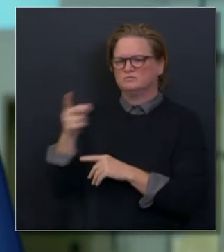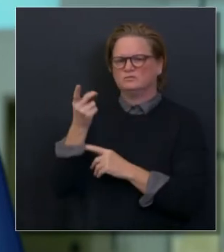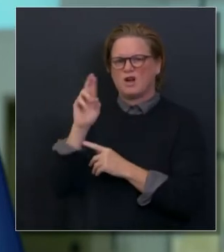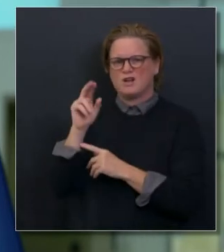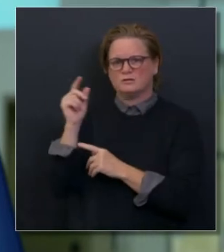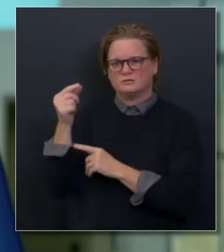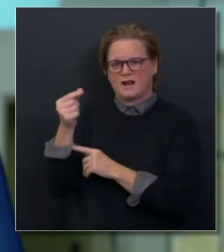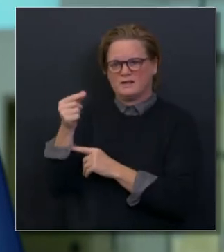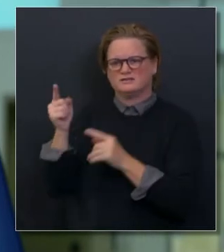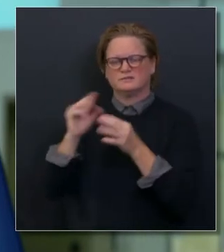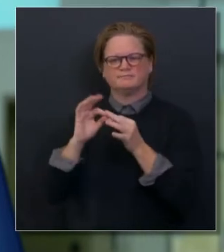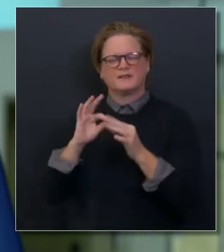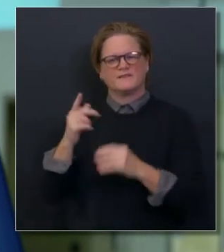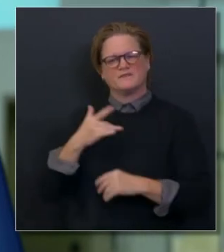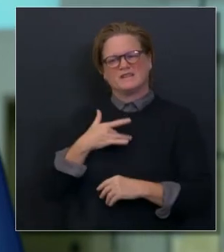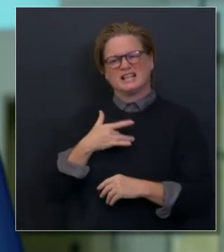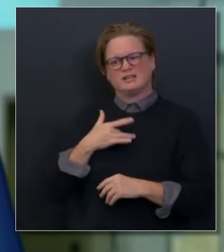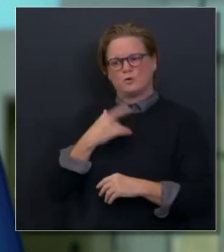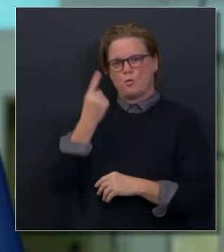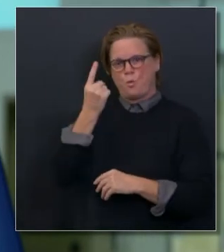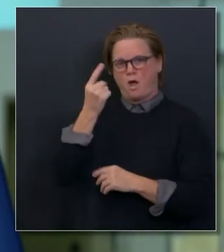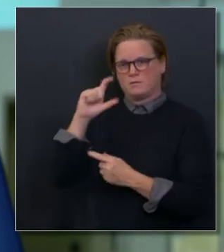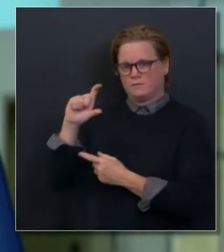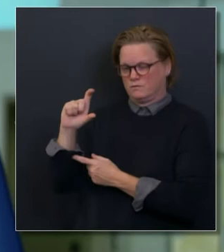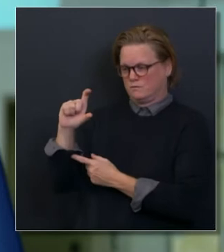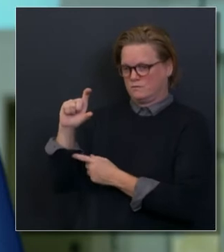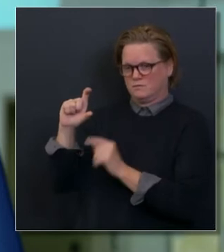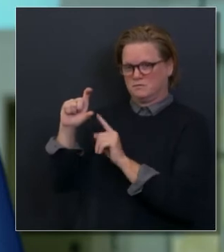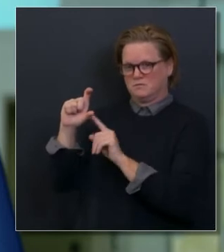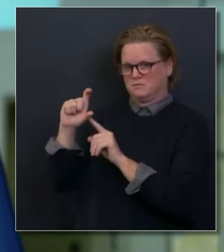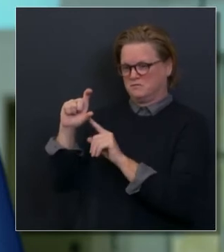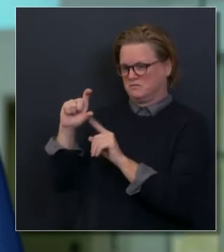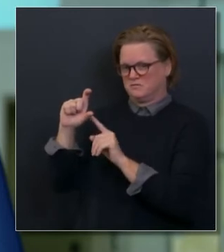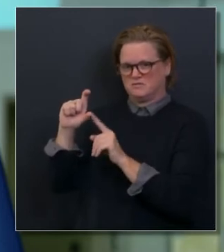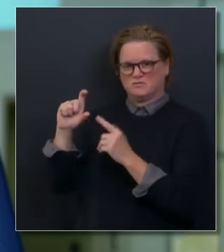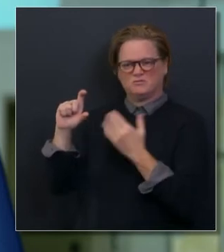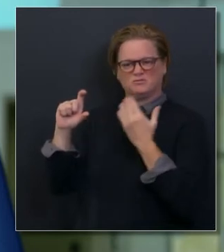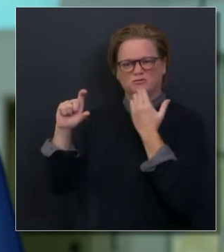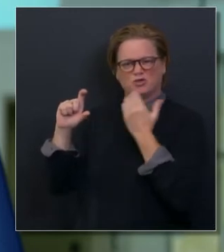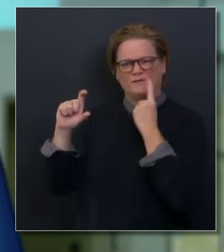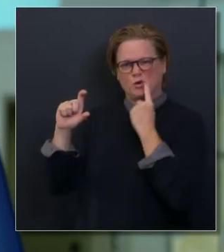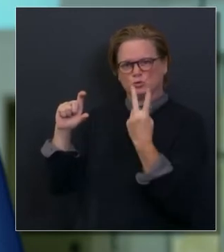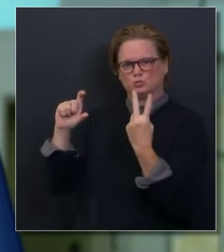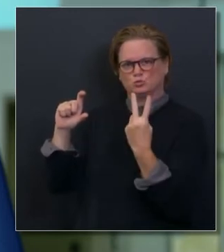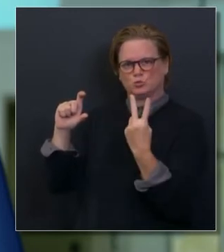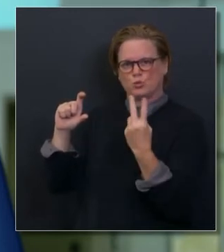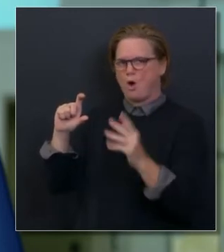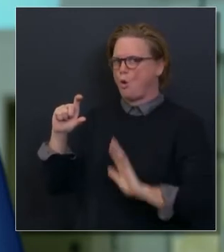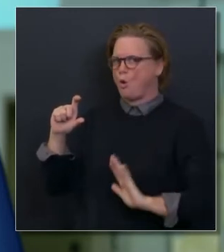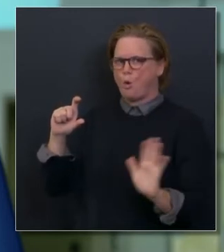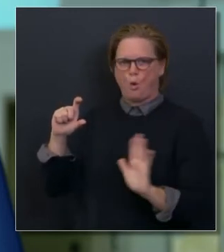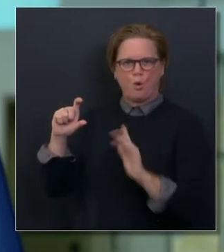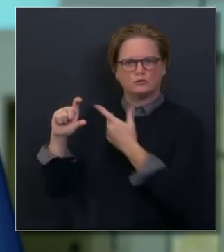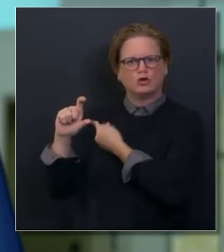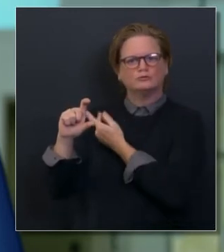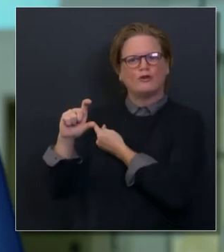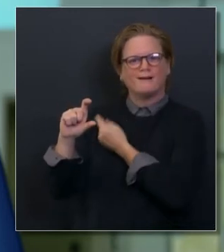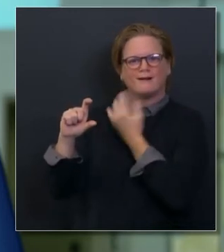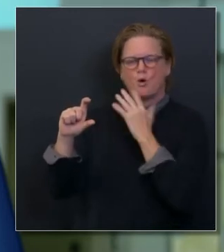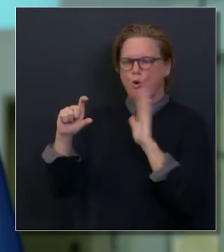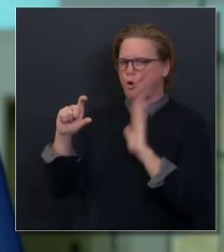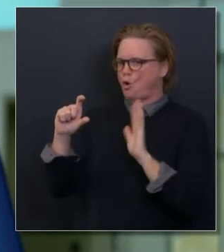a hablar una media dosis adicional en cada uno de los frasquitos. Así que, ¿acaso habrá